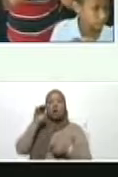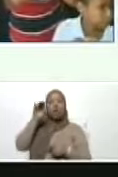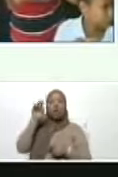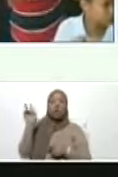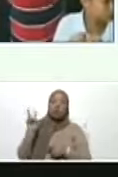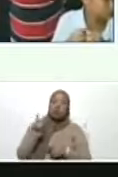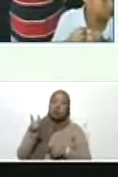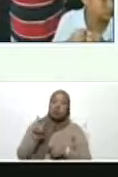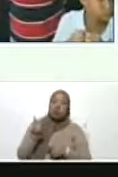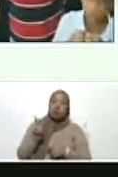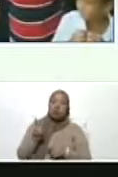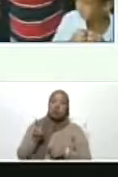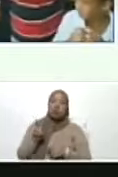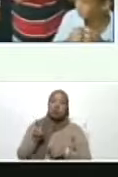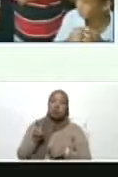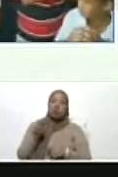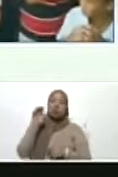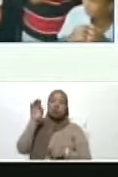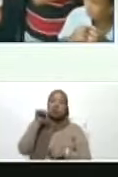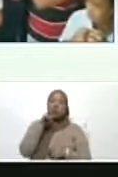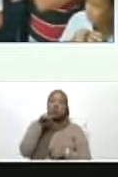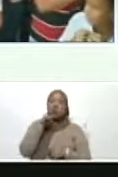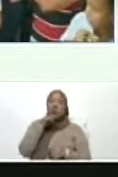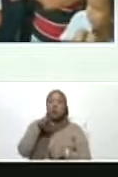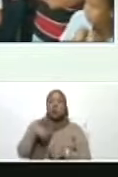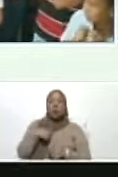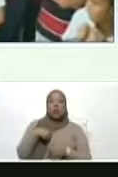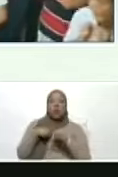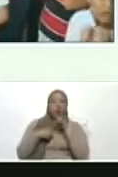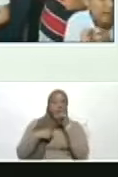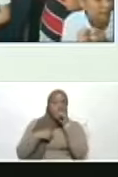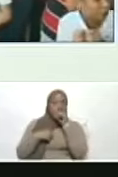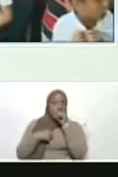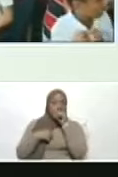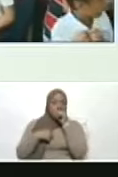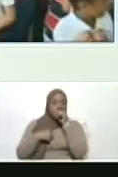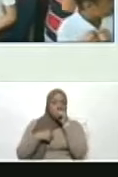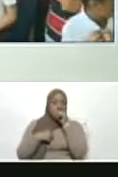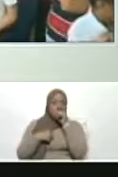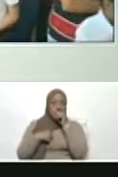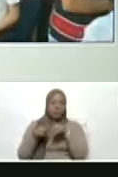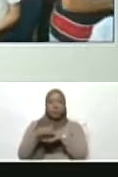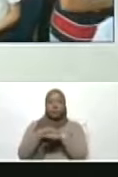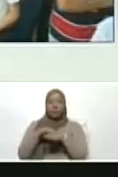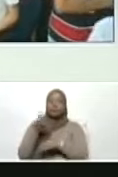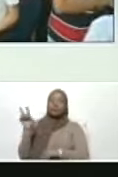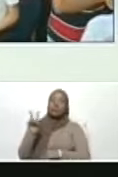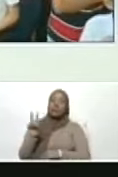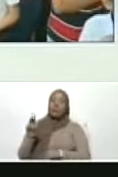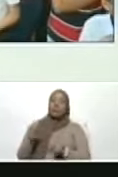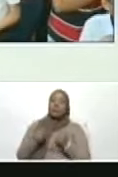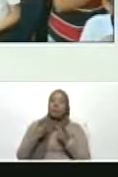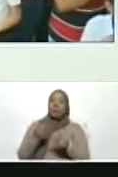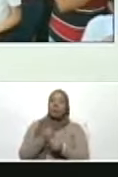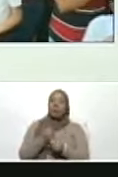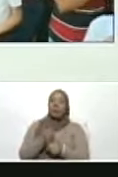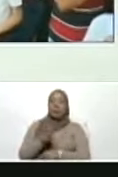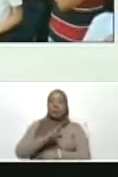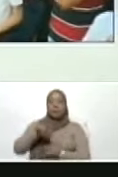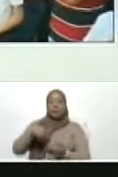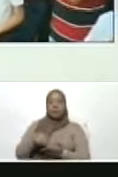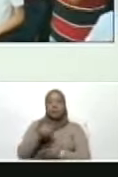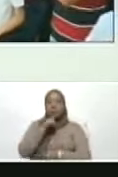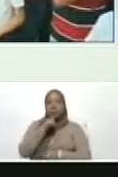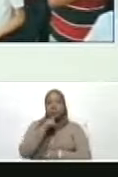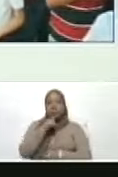Venezuela? El futuro de Venezuela se lo aseguramos nosotros, el pueblo valiente, patriota,